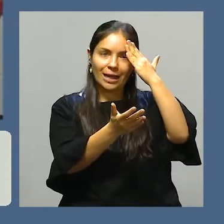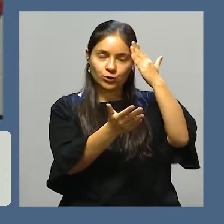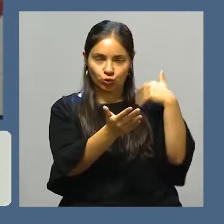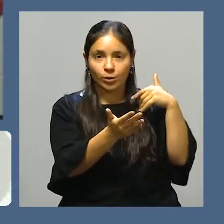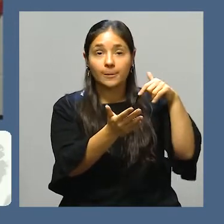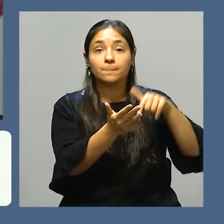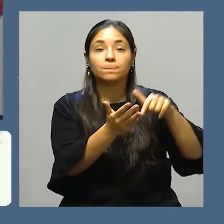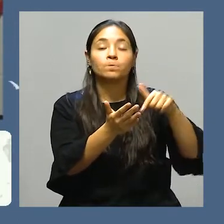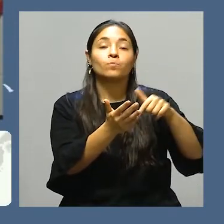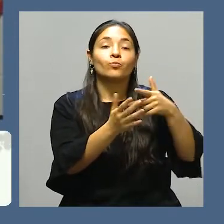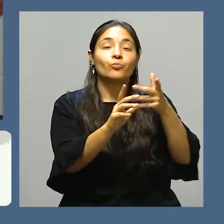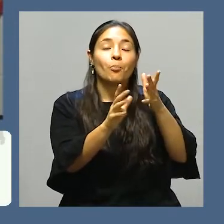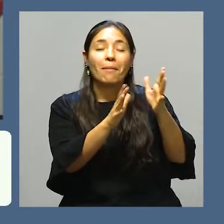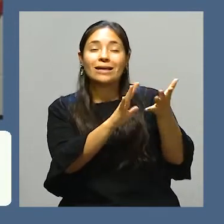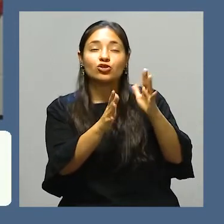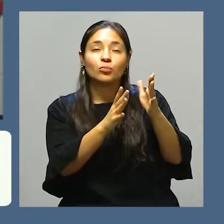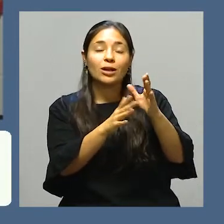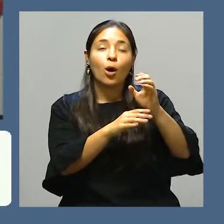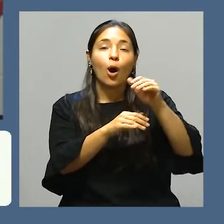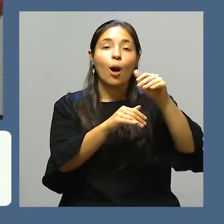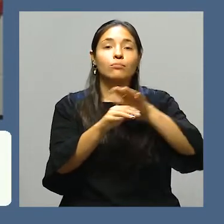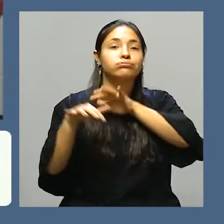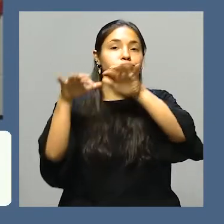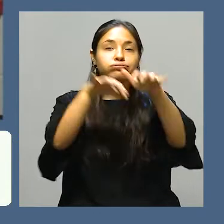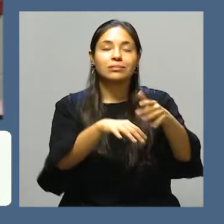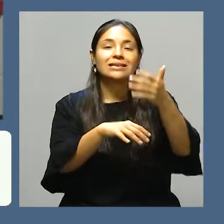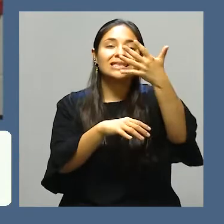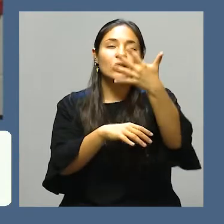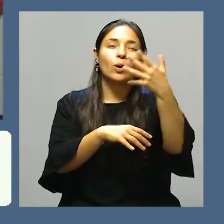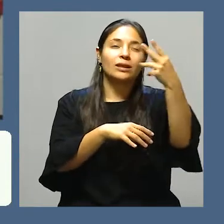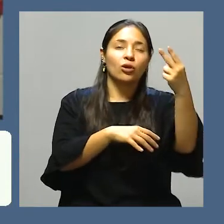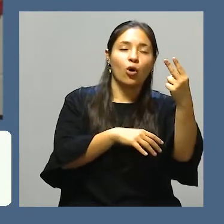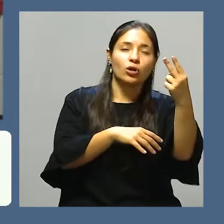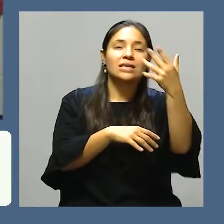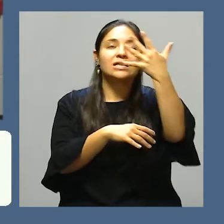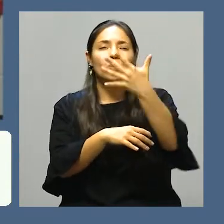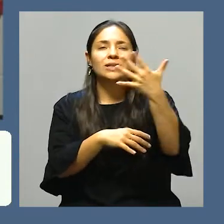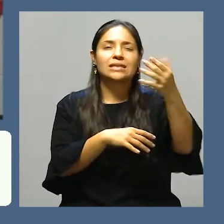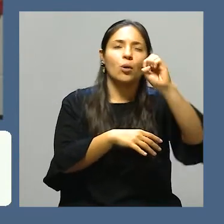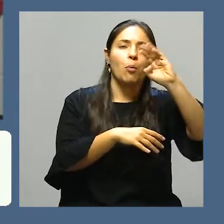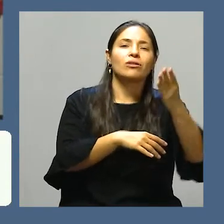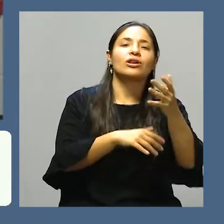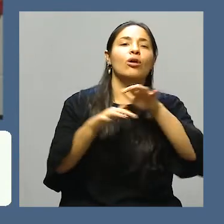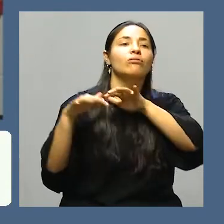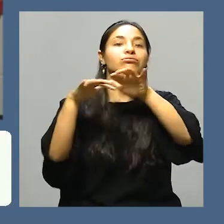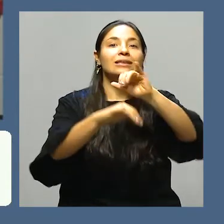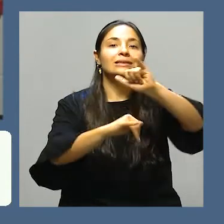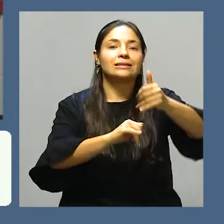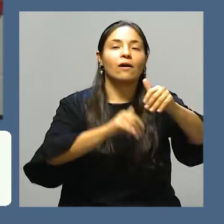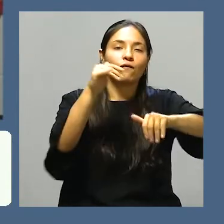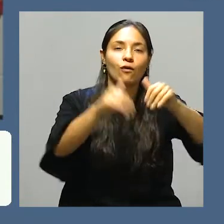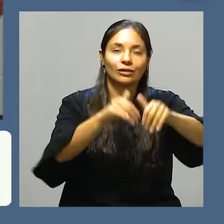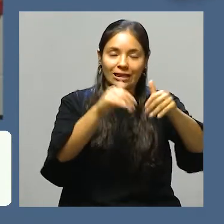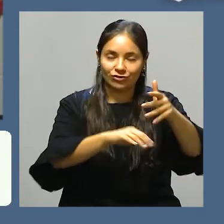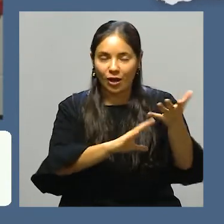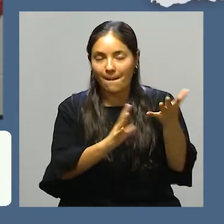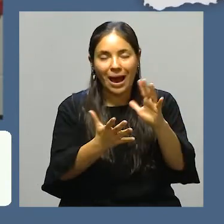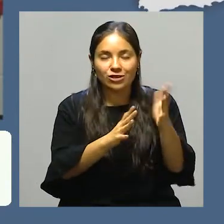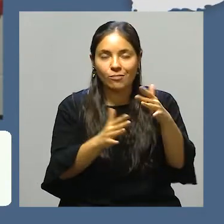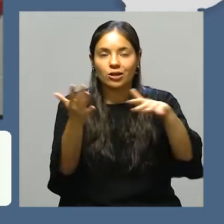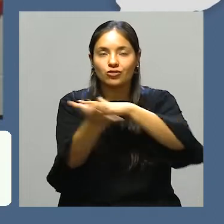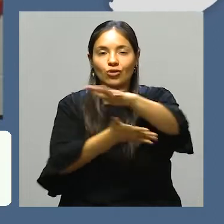ha cruzado sobre la creencia de que el registrador es no solo incompetente, sino